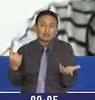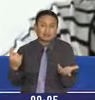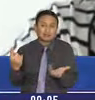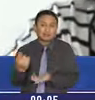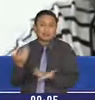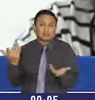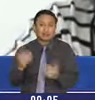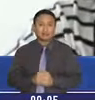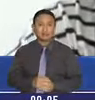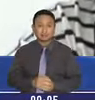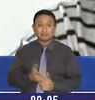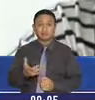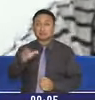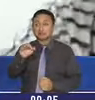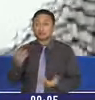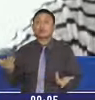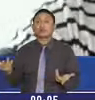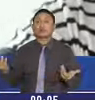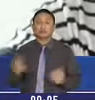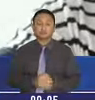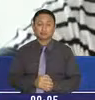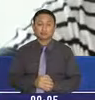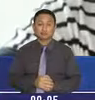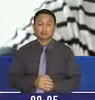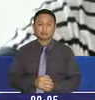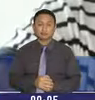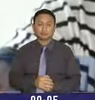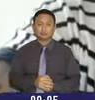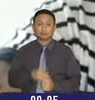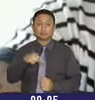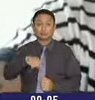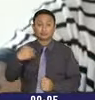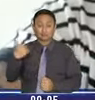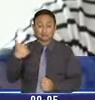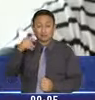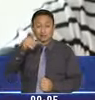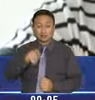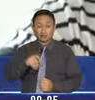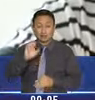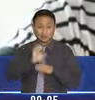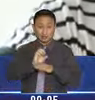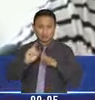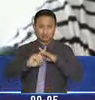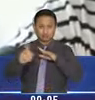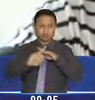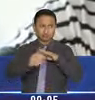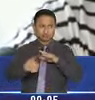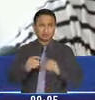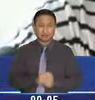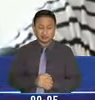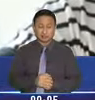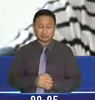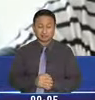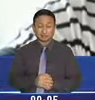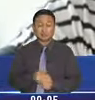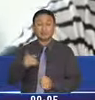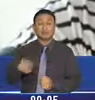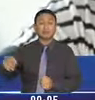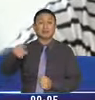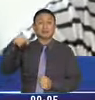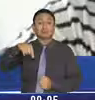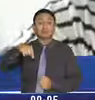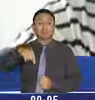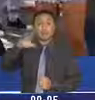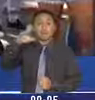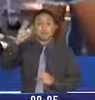no aparece, nadie sabe dónde está. Tenemos muchos prófugos en el país y muy pocos realmente en la lista de los